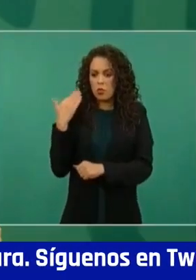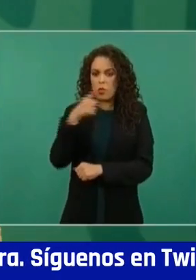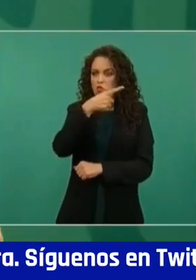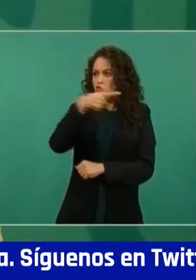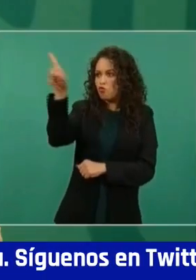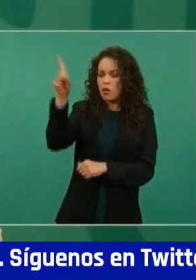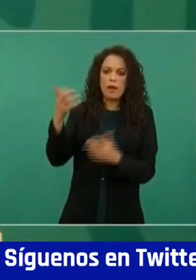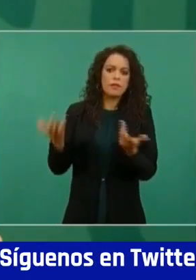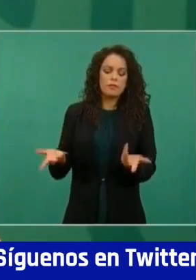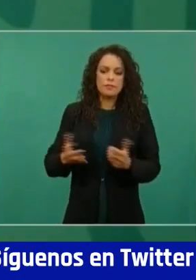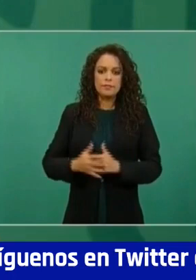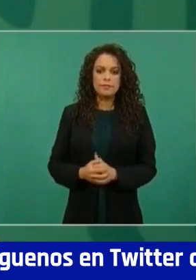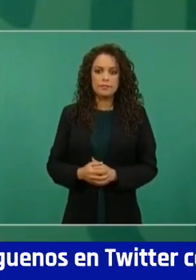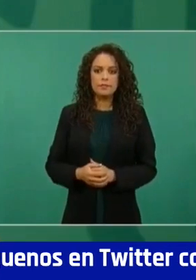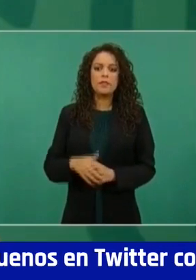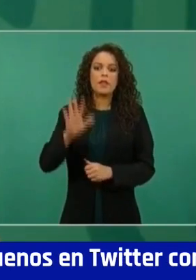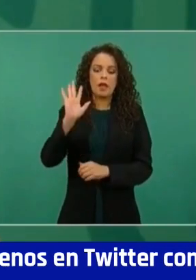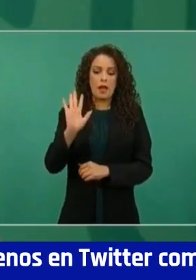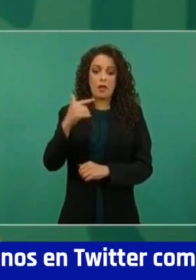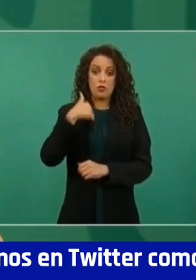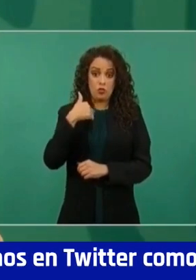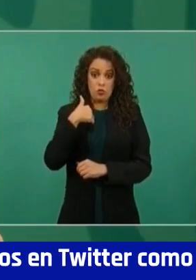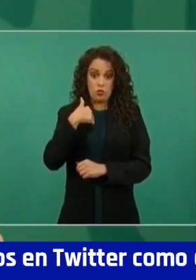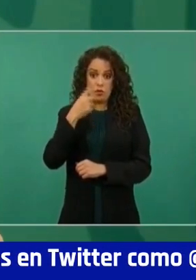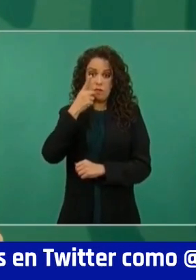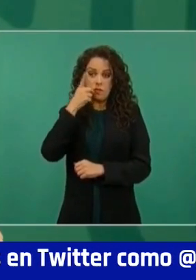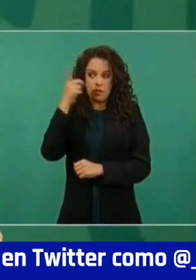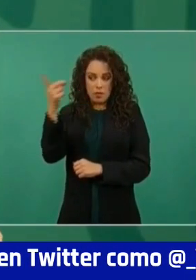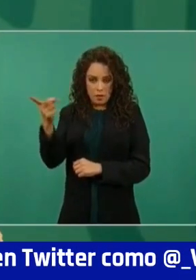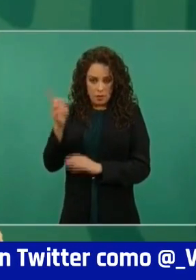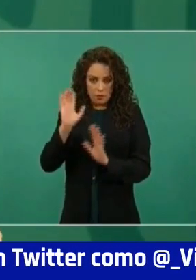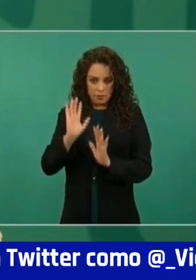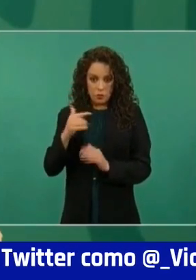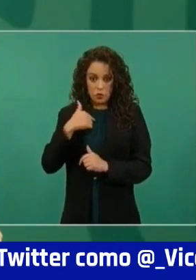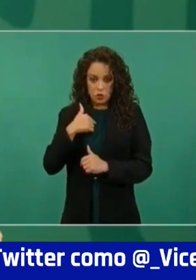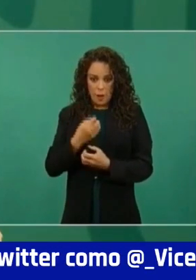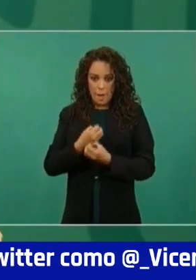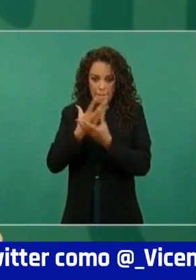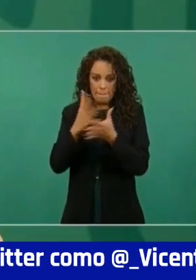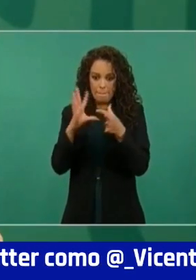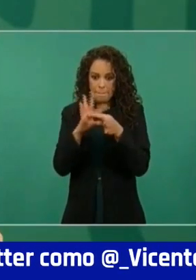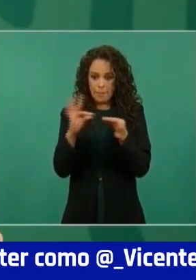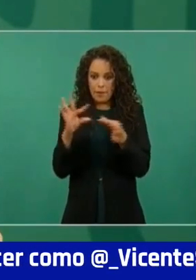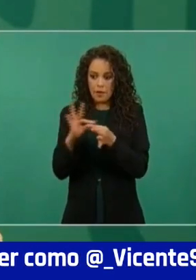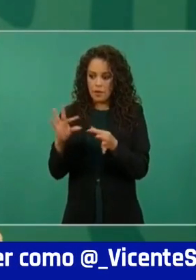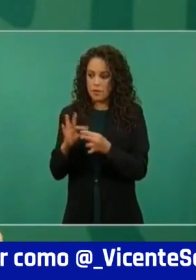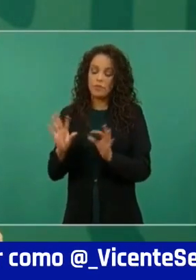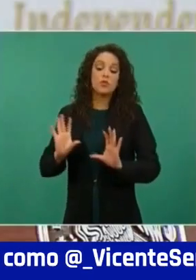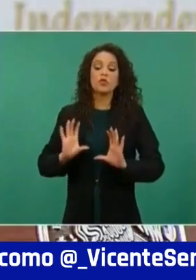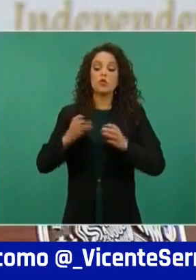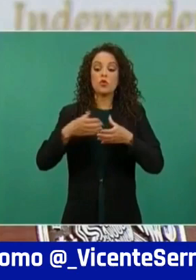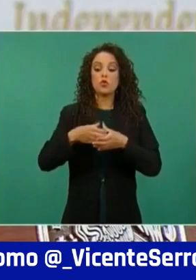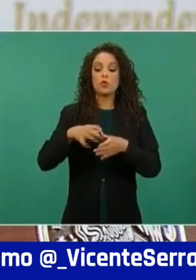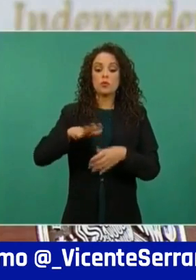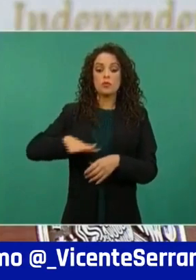yo lo que expresé es de que en los pueblos